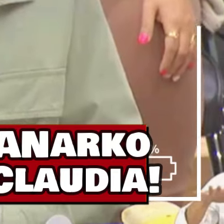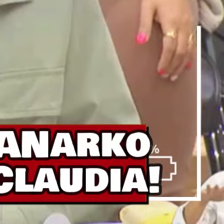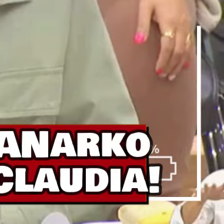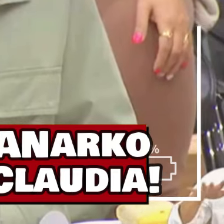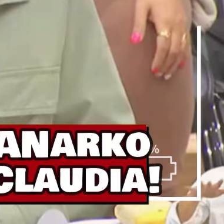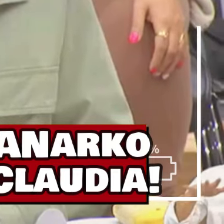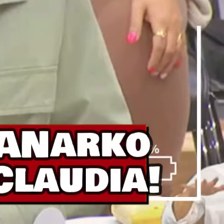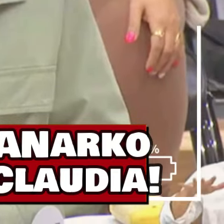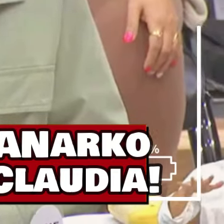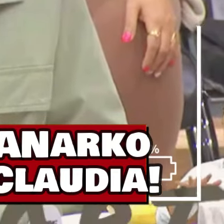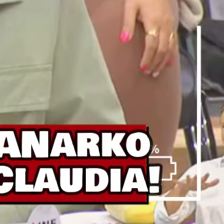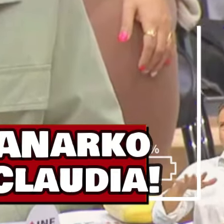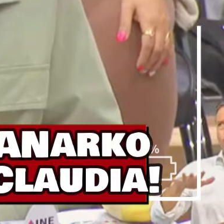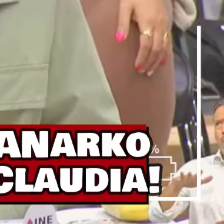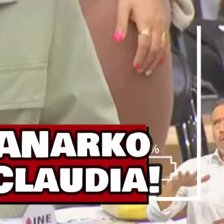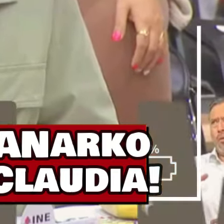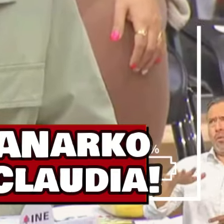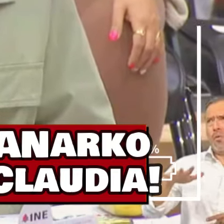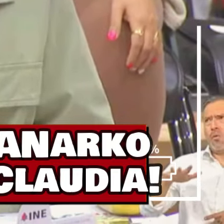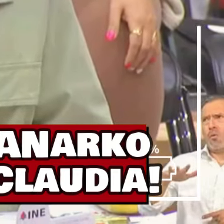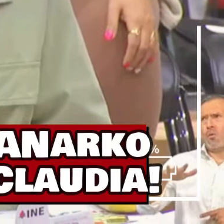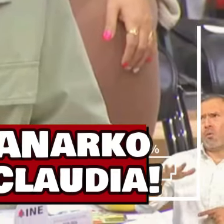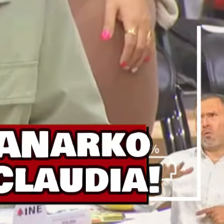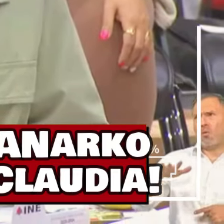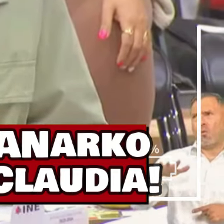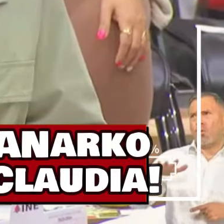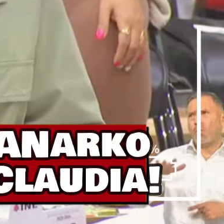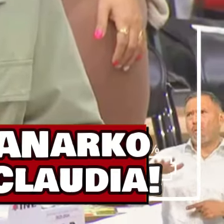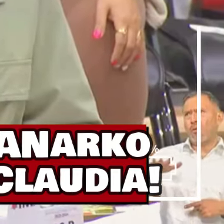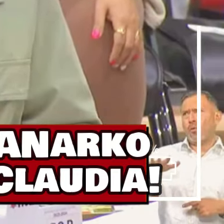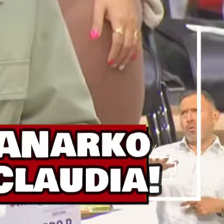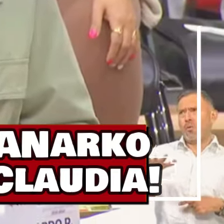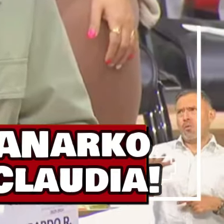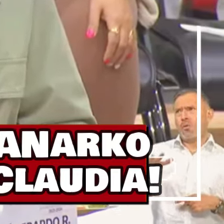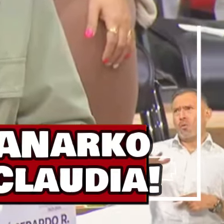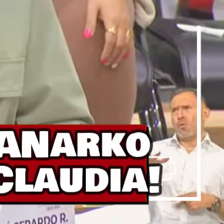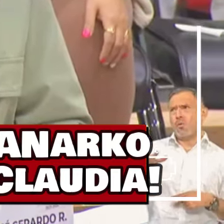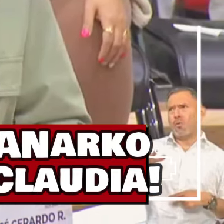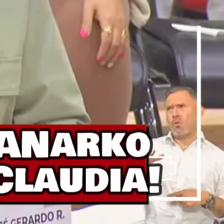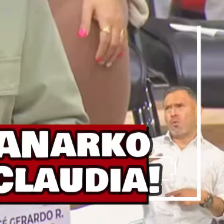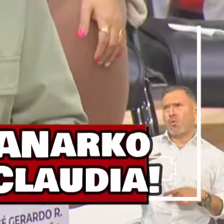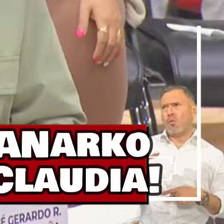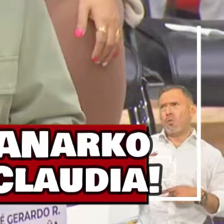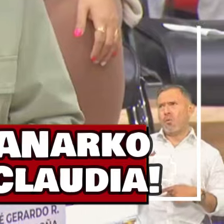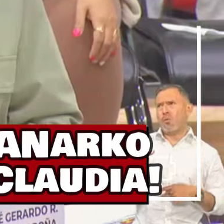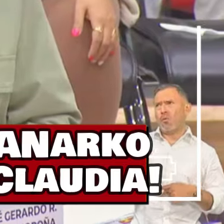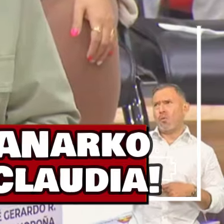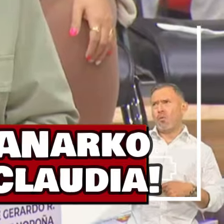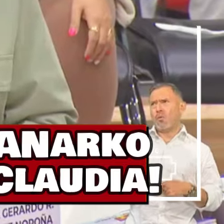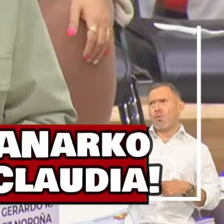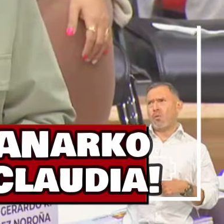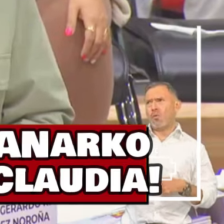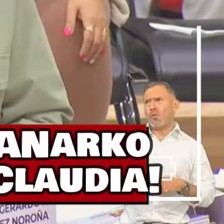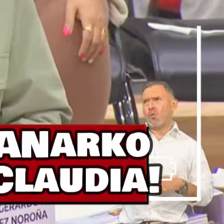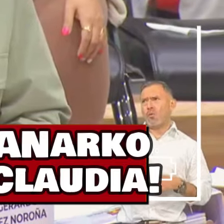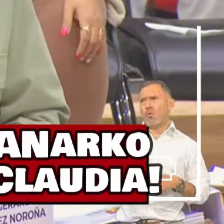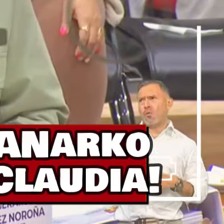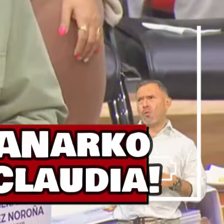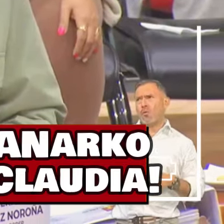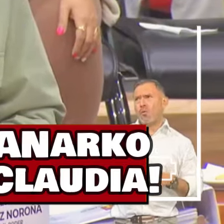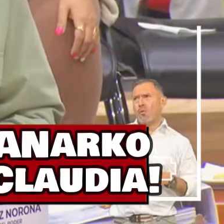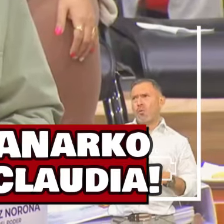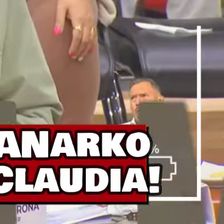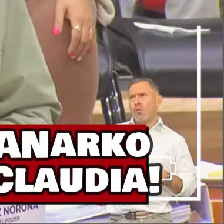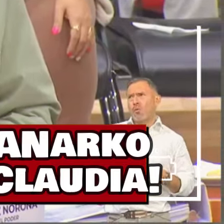de decisión. Además respondió a sus insinuaciones de amenaza hacia su candidata, refutándolas y enfatizando en la necesidad